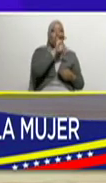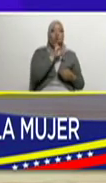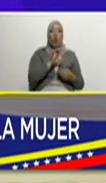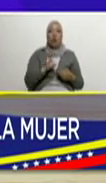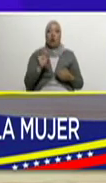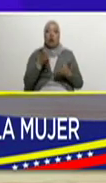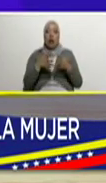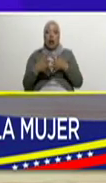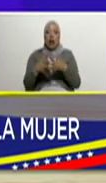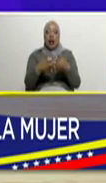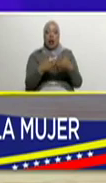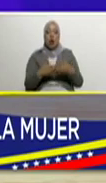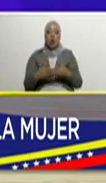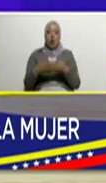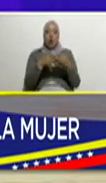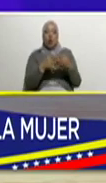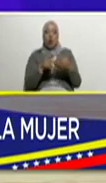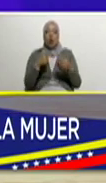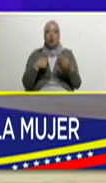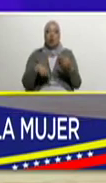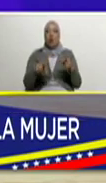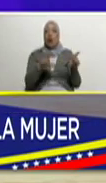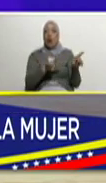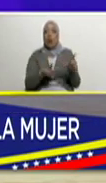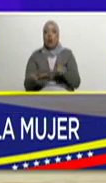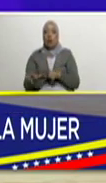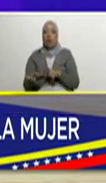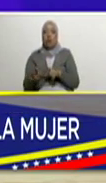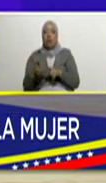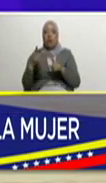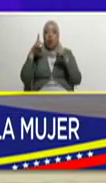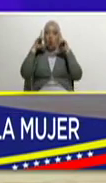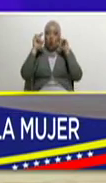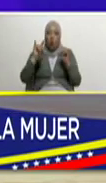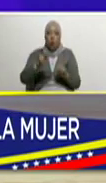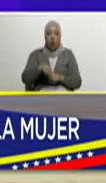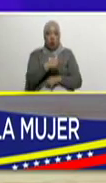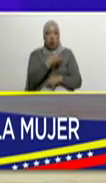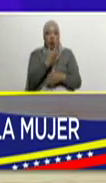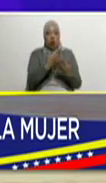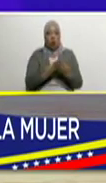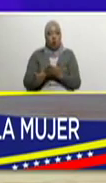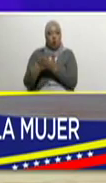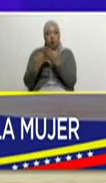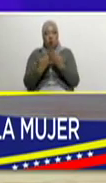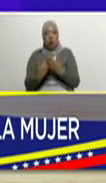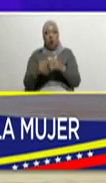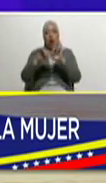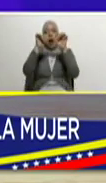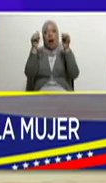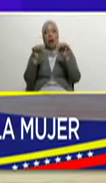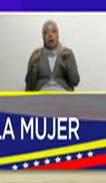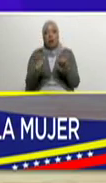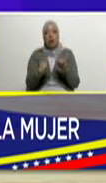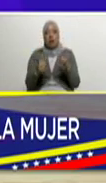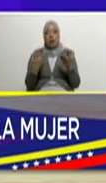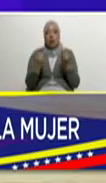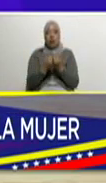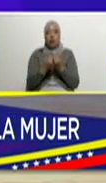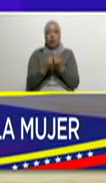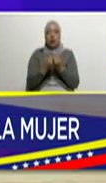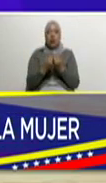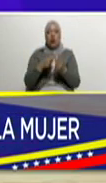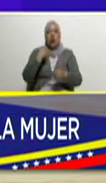de estudiar, sacar tu bachillerato, sacar tu carrera universitaria, estudiar un arte o oficio con